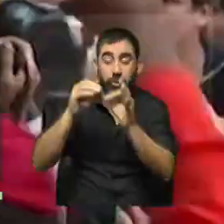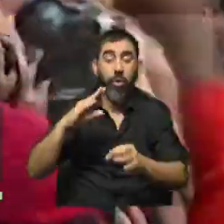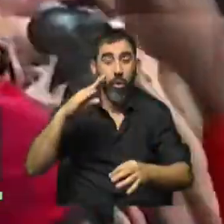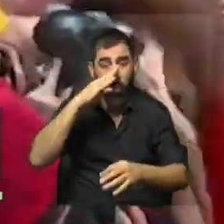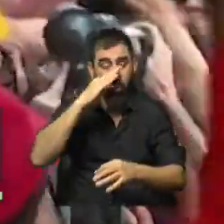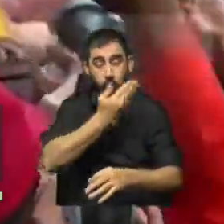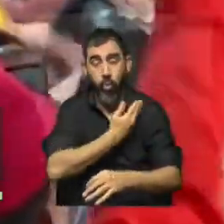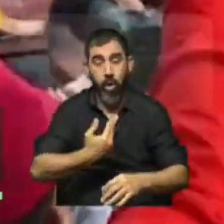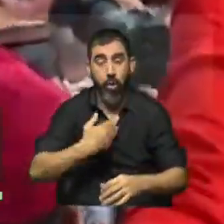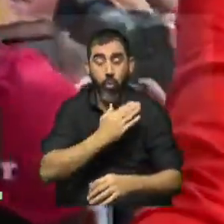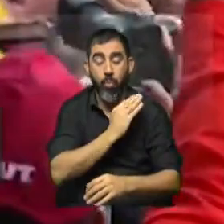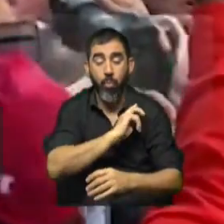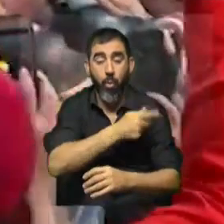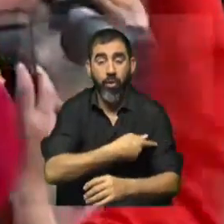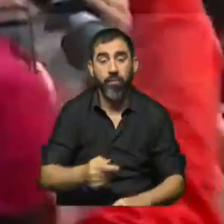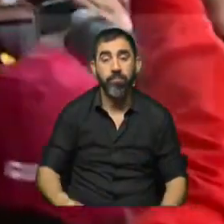del presidente Jair Bolsonaro.